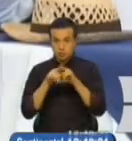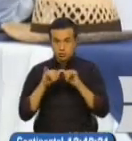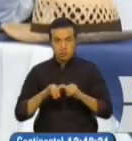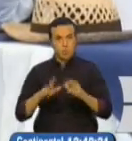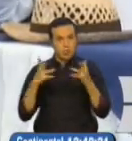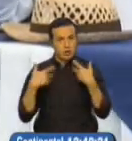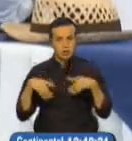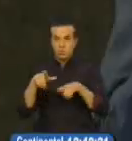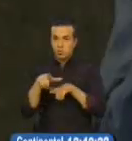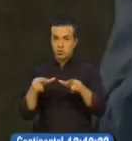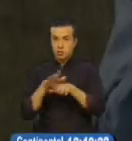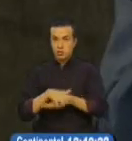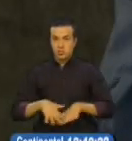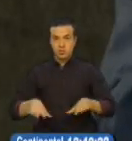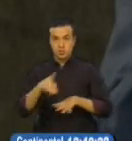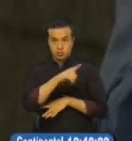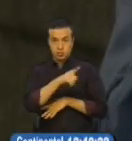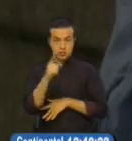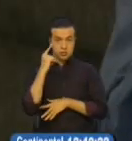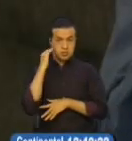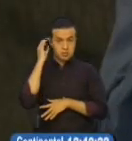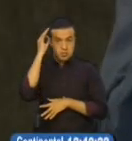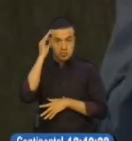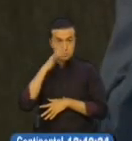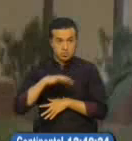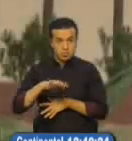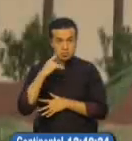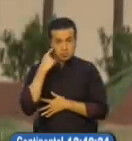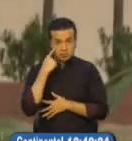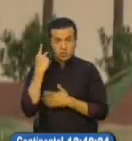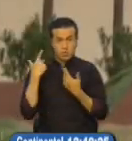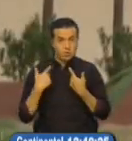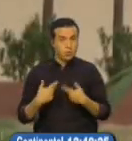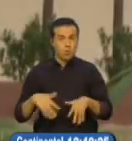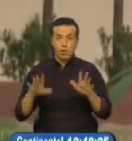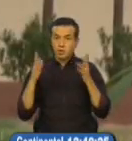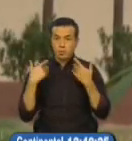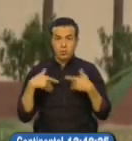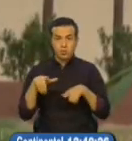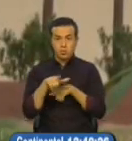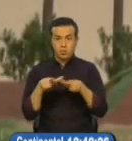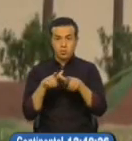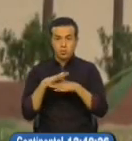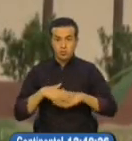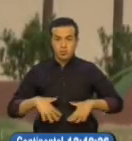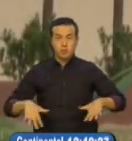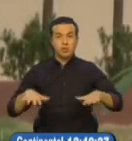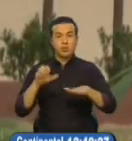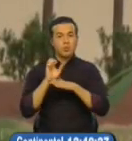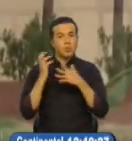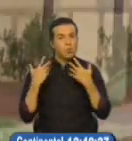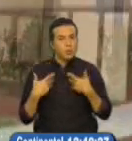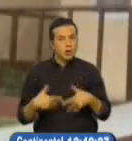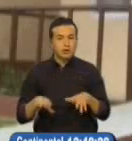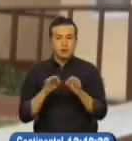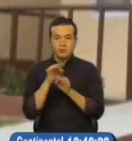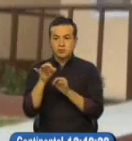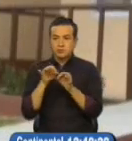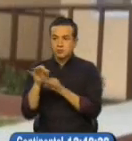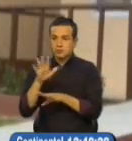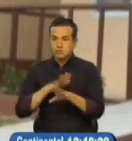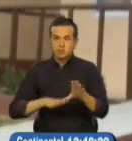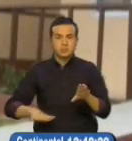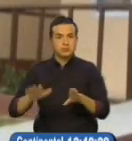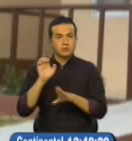donde quiera que pasen ustedes en el futuro, en cualquier lugar del Ecuador, en cualquier cantón del Ecuador,